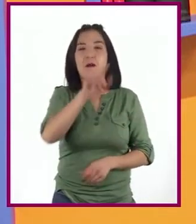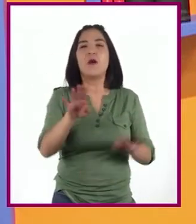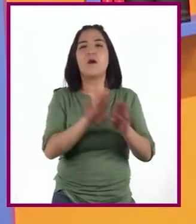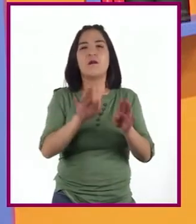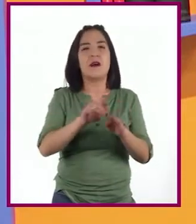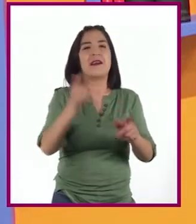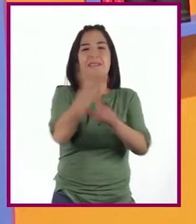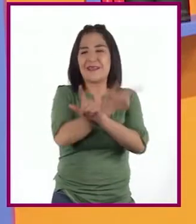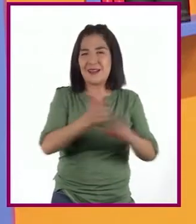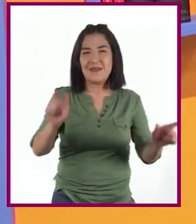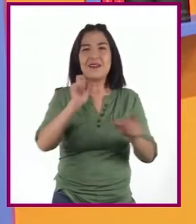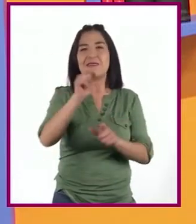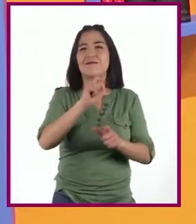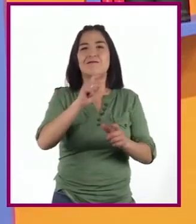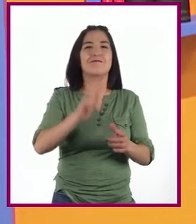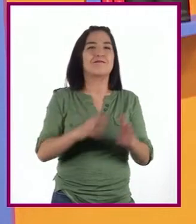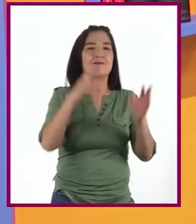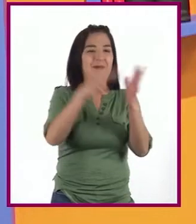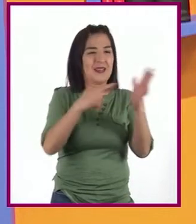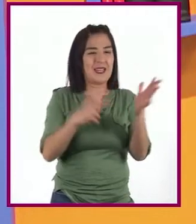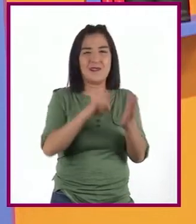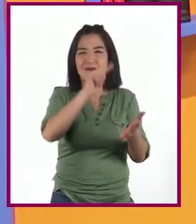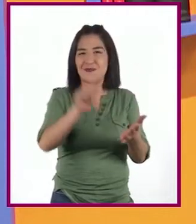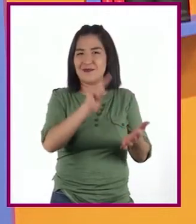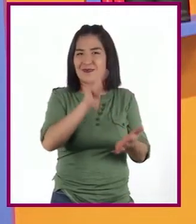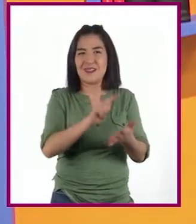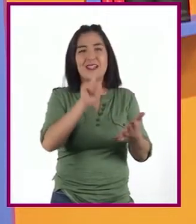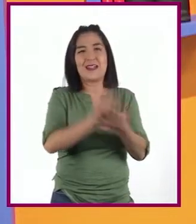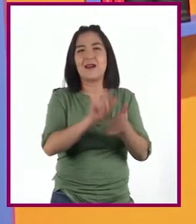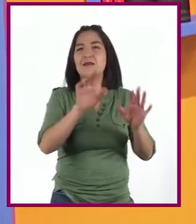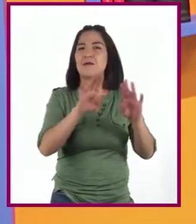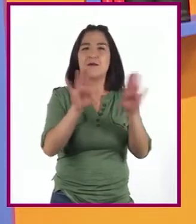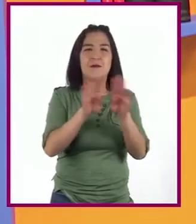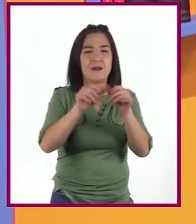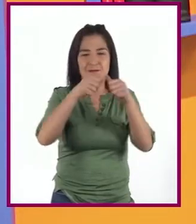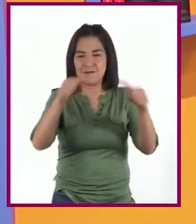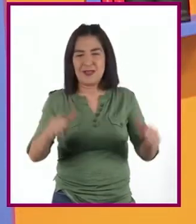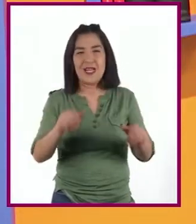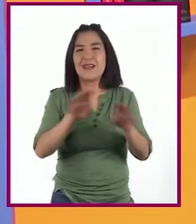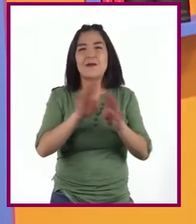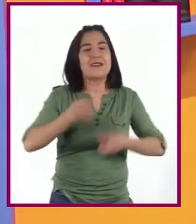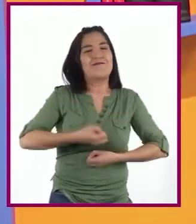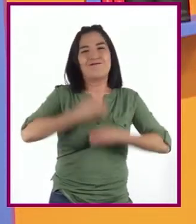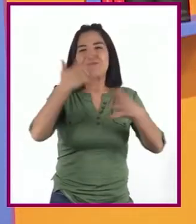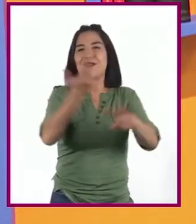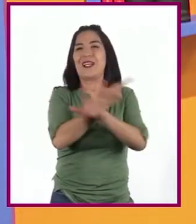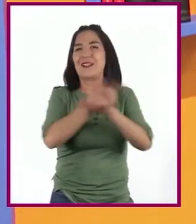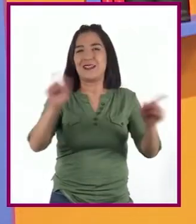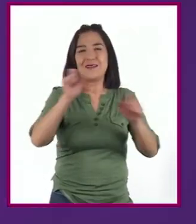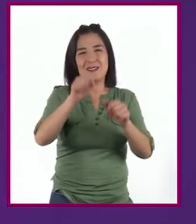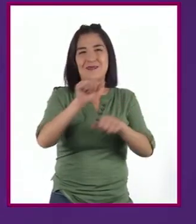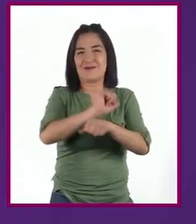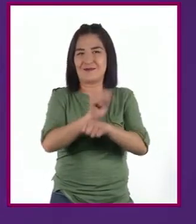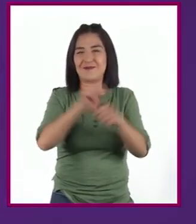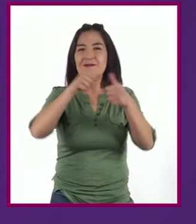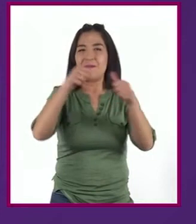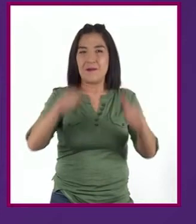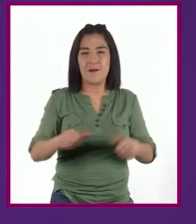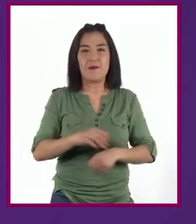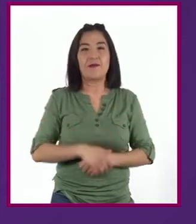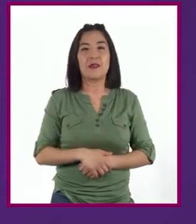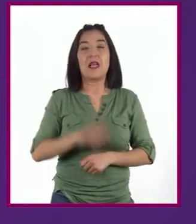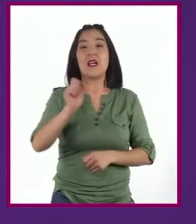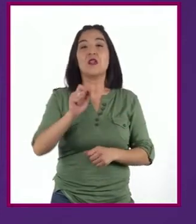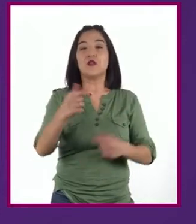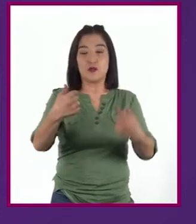liberaron el arte de las reglas, lo que favoreció la explosión de la creatividad artística, el culto del